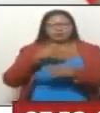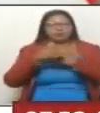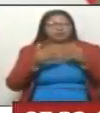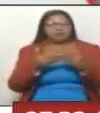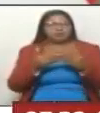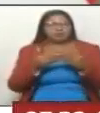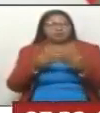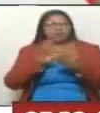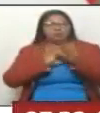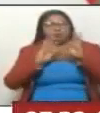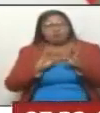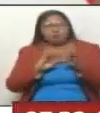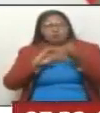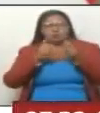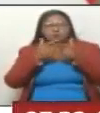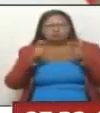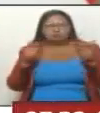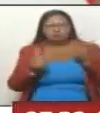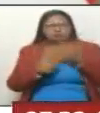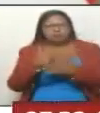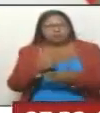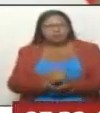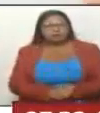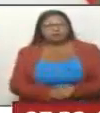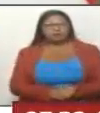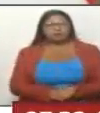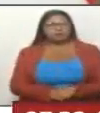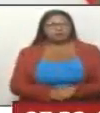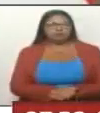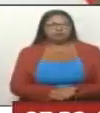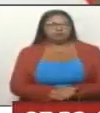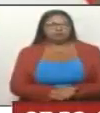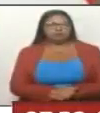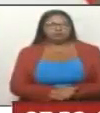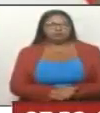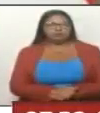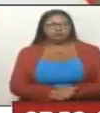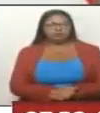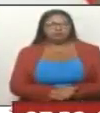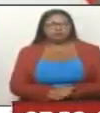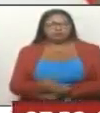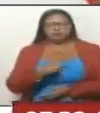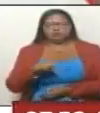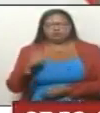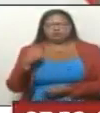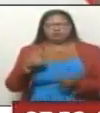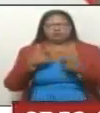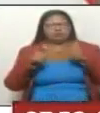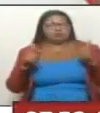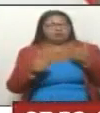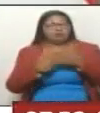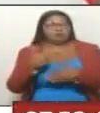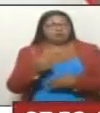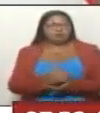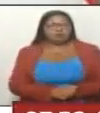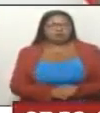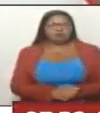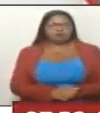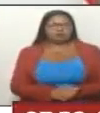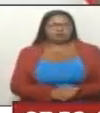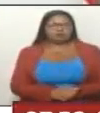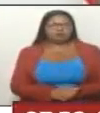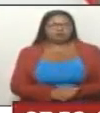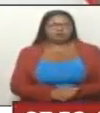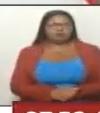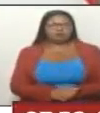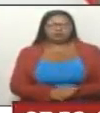enmienda, alguna reforma para ampliarlo? Porque ya el Estado es otro, el Estado sí, es